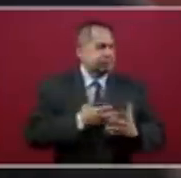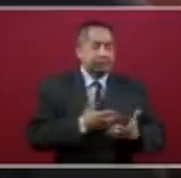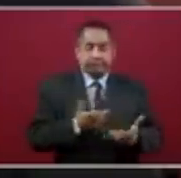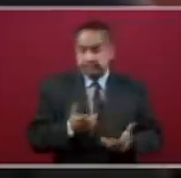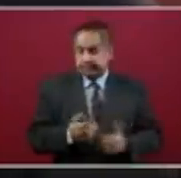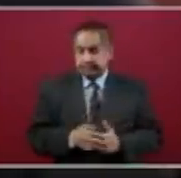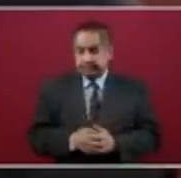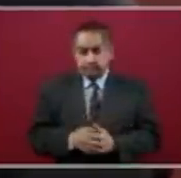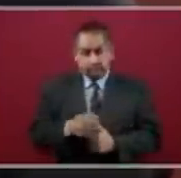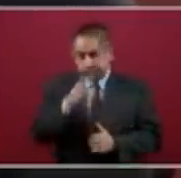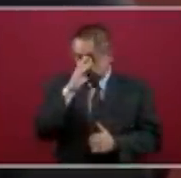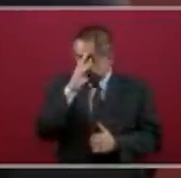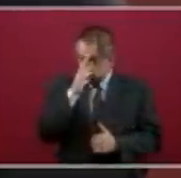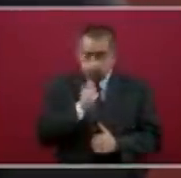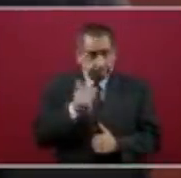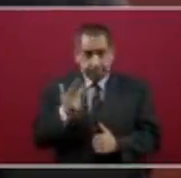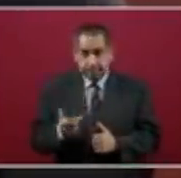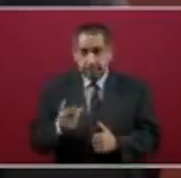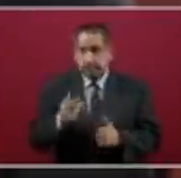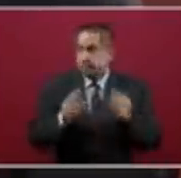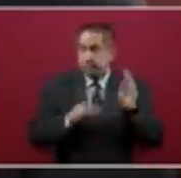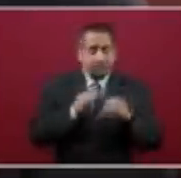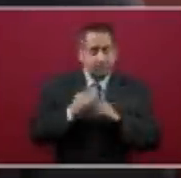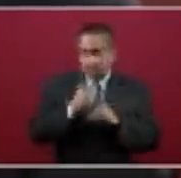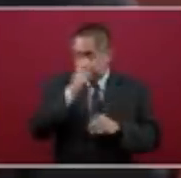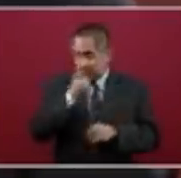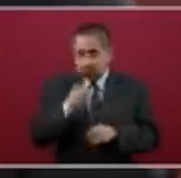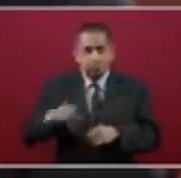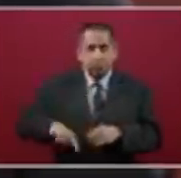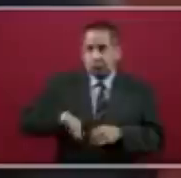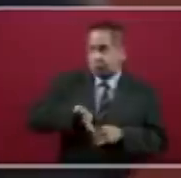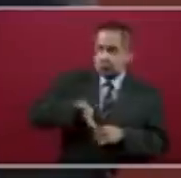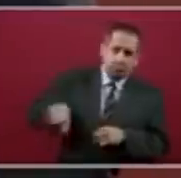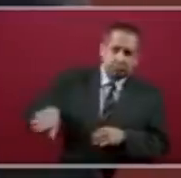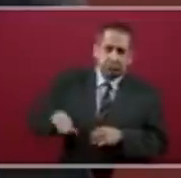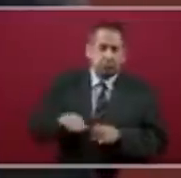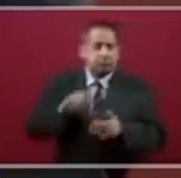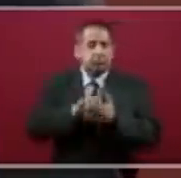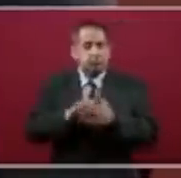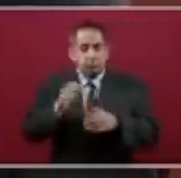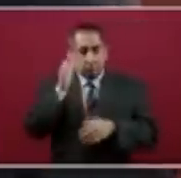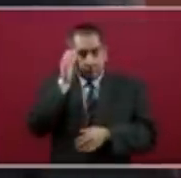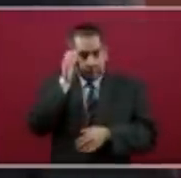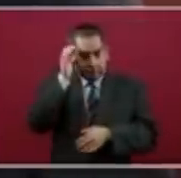y eso no es posible en ninguna parte. En China,